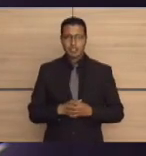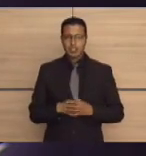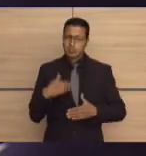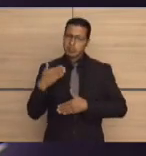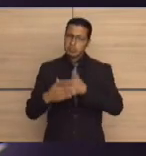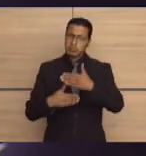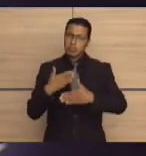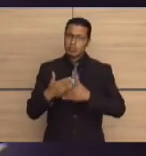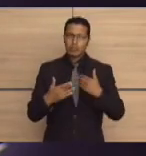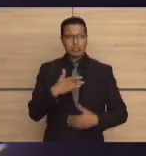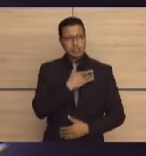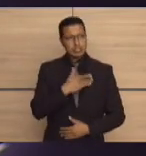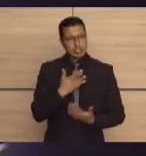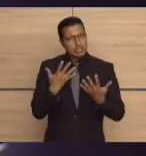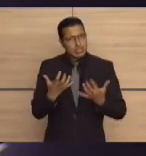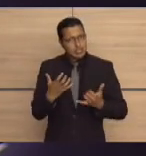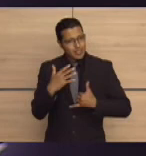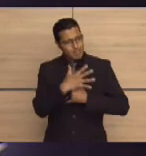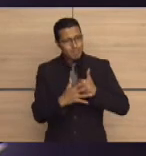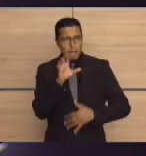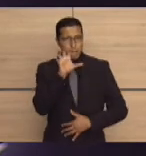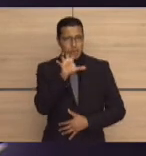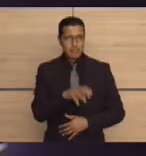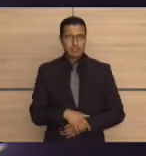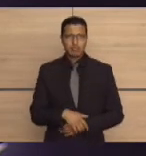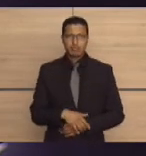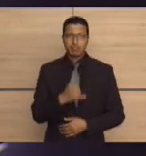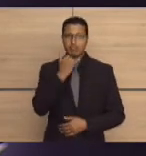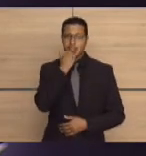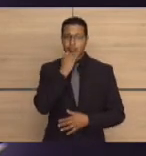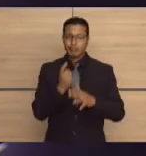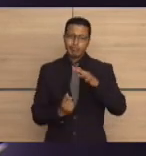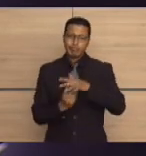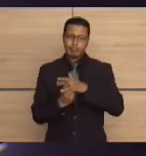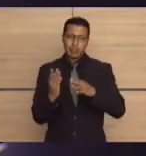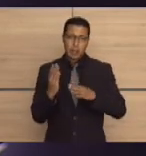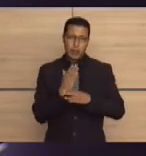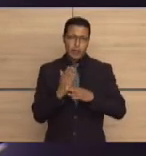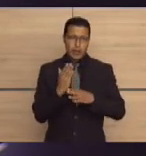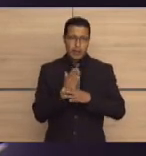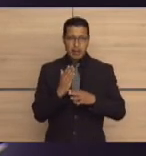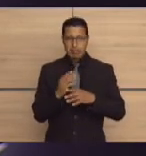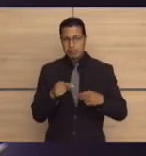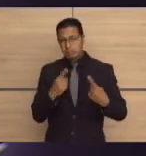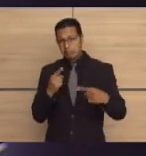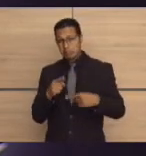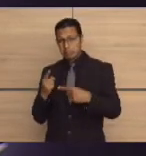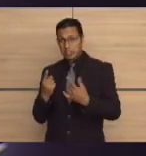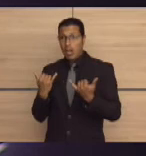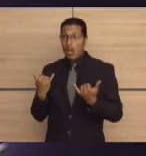deseo de un país y empezó un conflicto que duró mucho tiempo y que yo creo que dura todavía